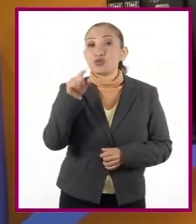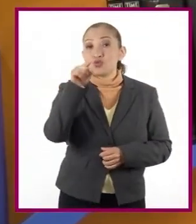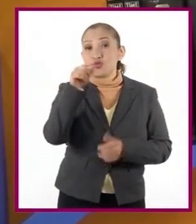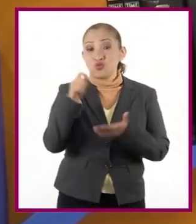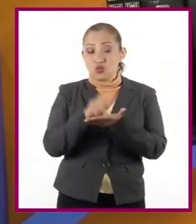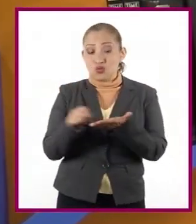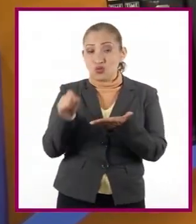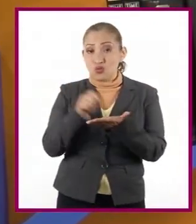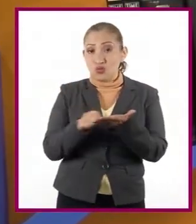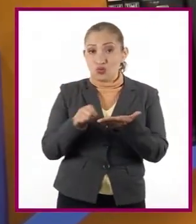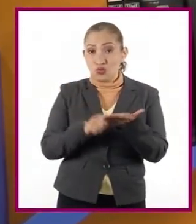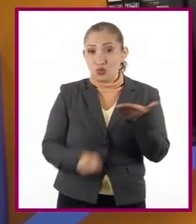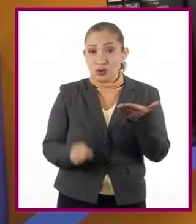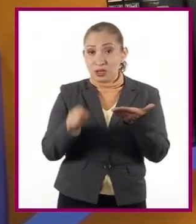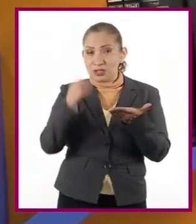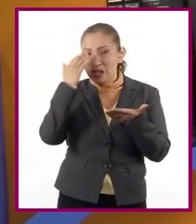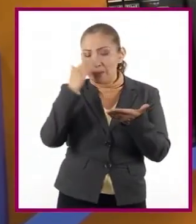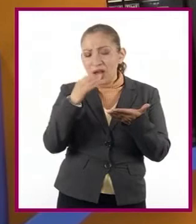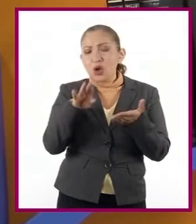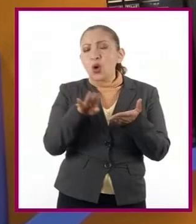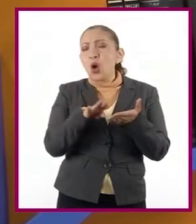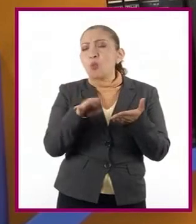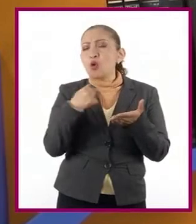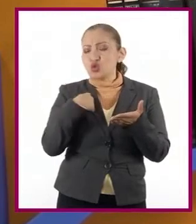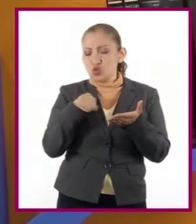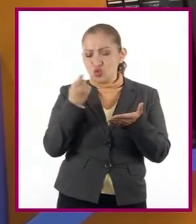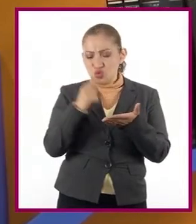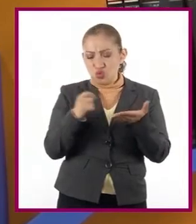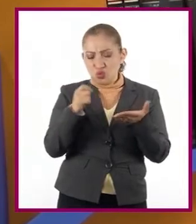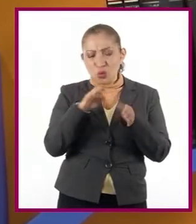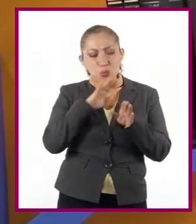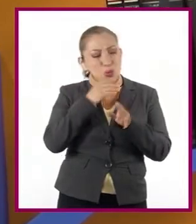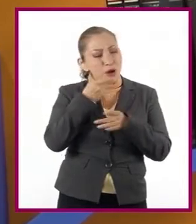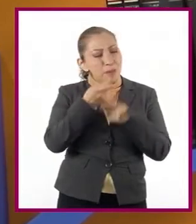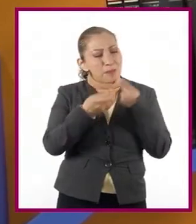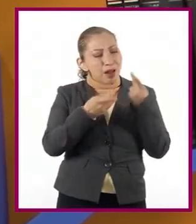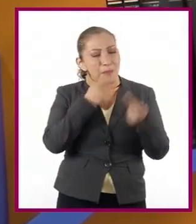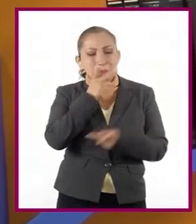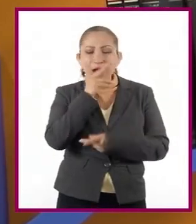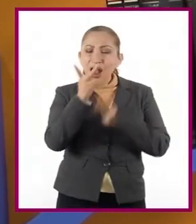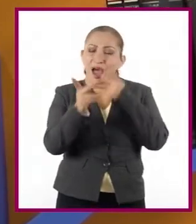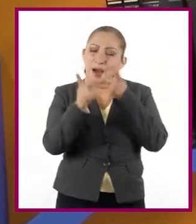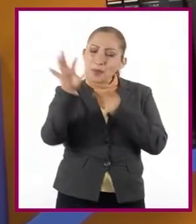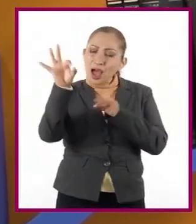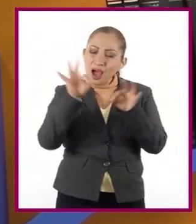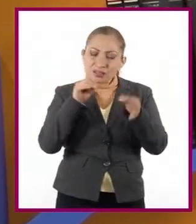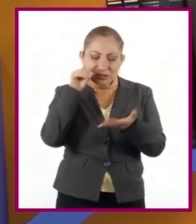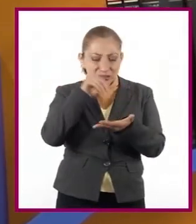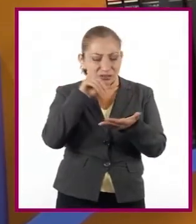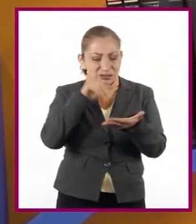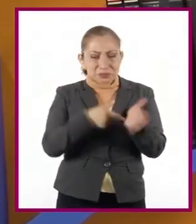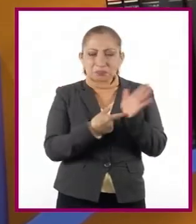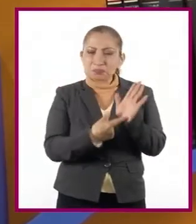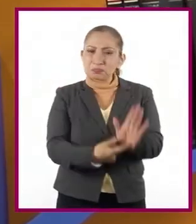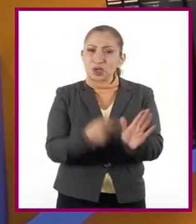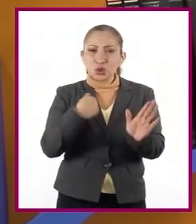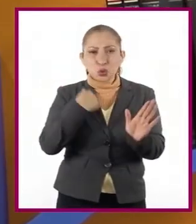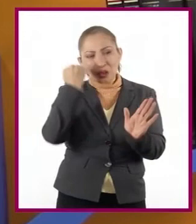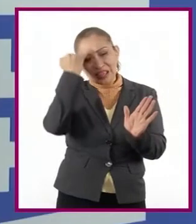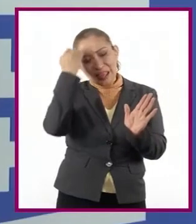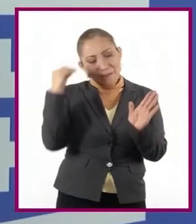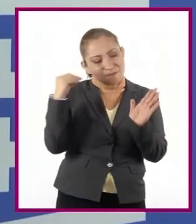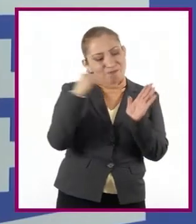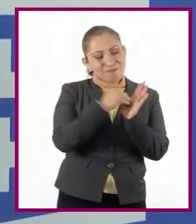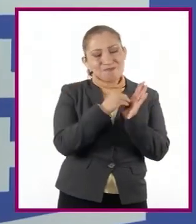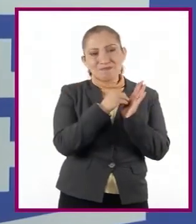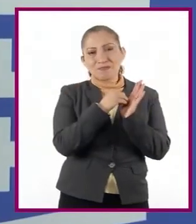momento de escribir, es muy importante saber cómo lo haremos. qué palabras escogemos para transmitir nuestras ideas y,